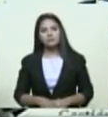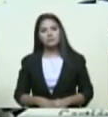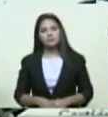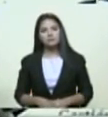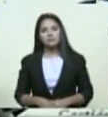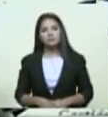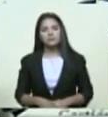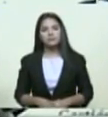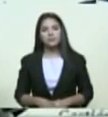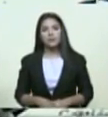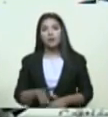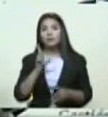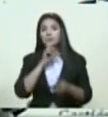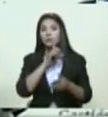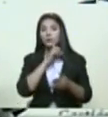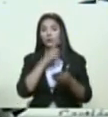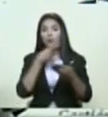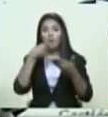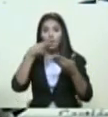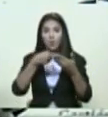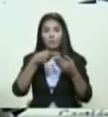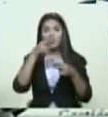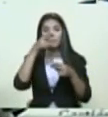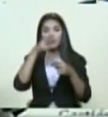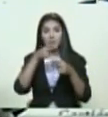vamos a colocar su nombre, su apellido,